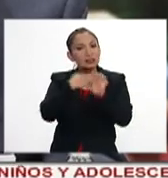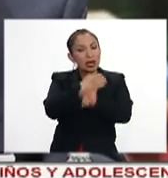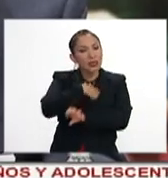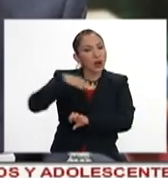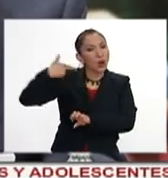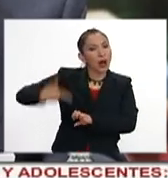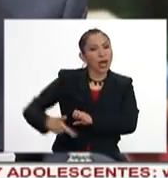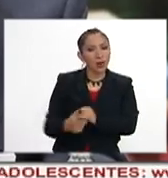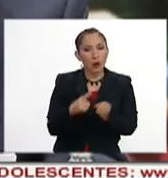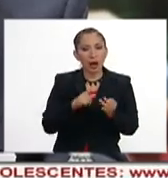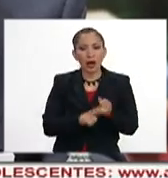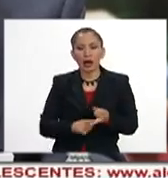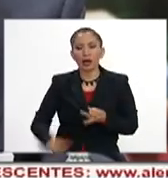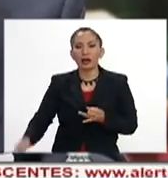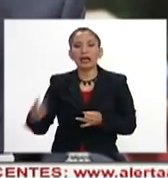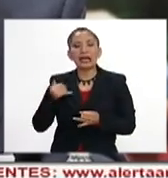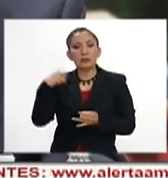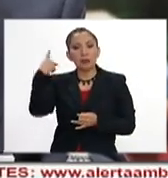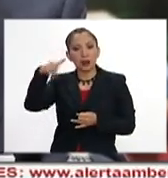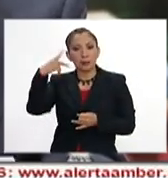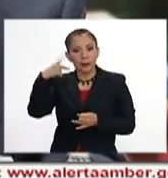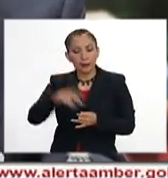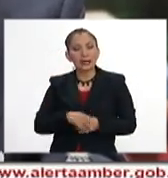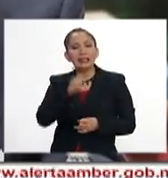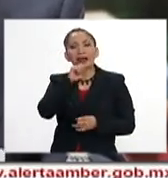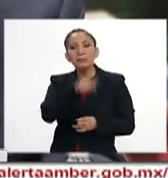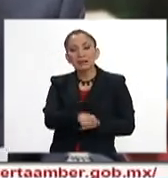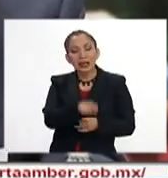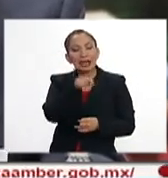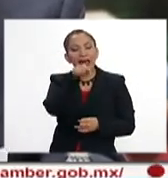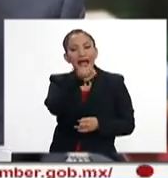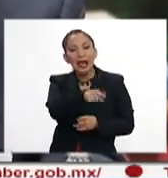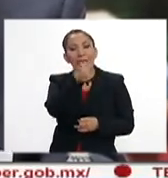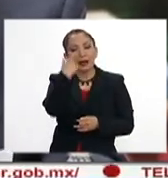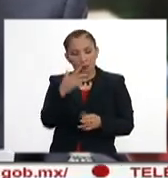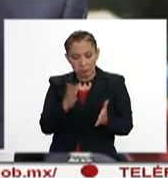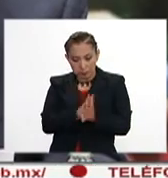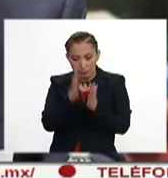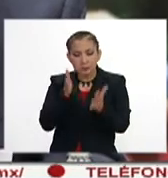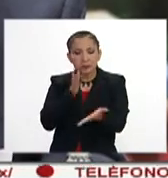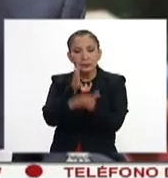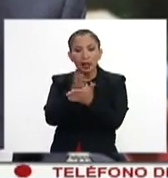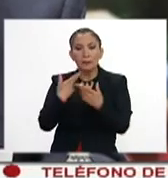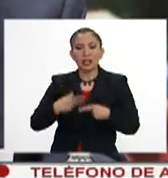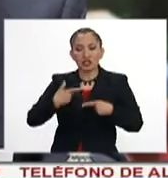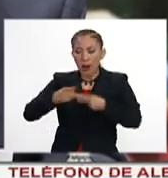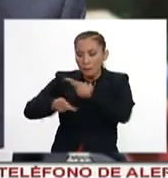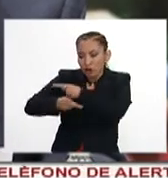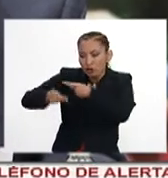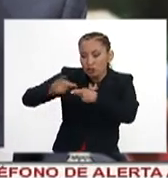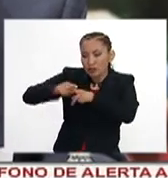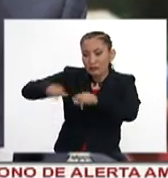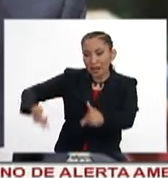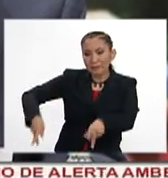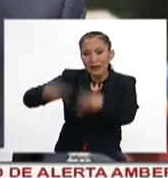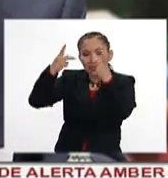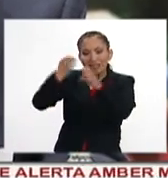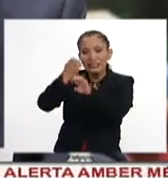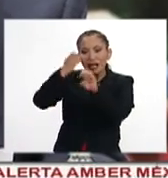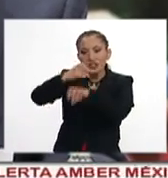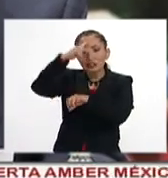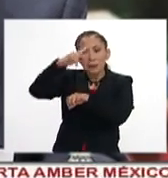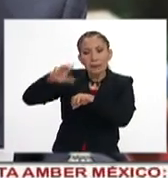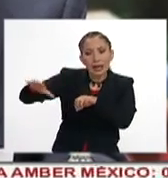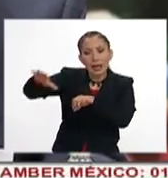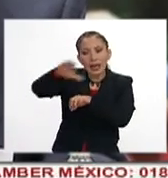de Guanajuato y de Puebla. Asimismo, van a participar productores de diversos estados del